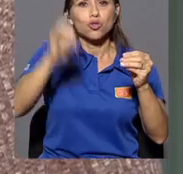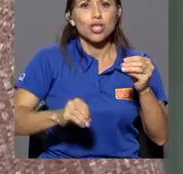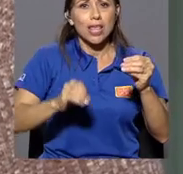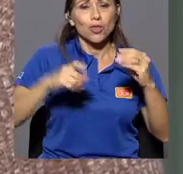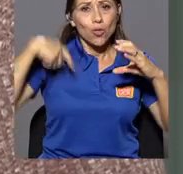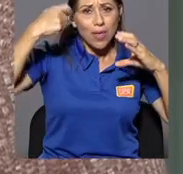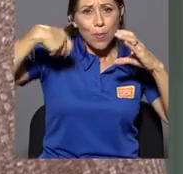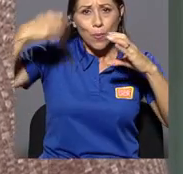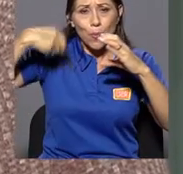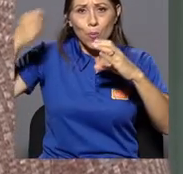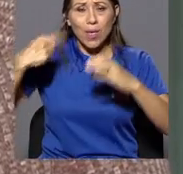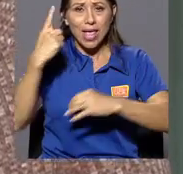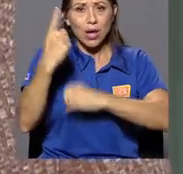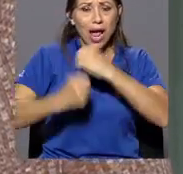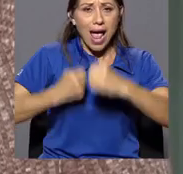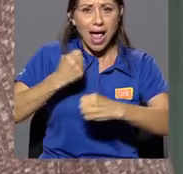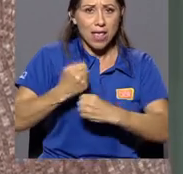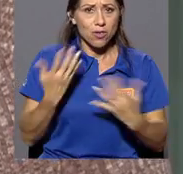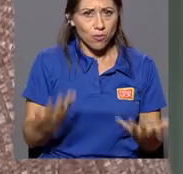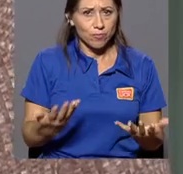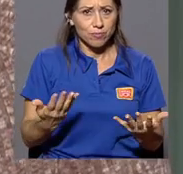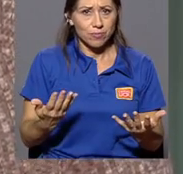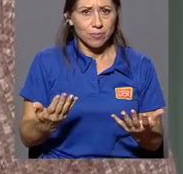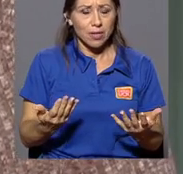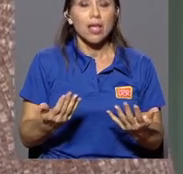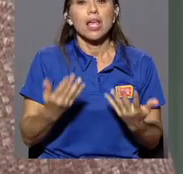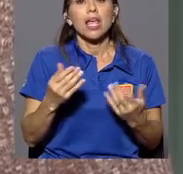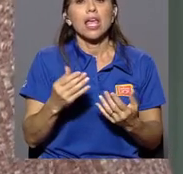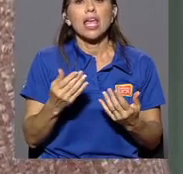anuales generalmente. Lo poco, digamos, que son